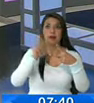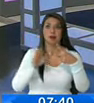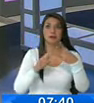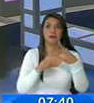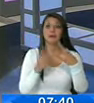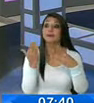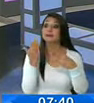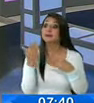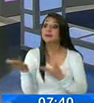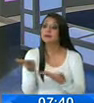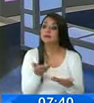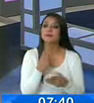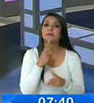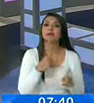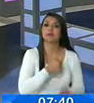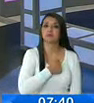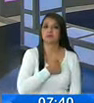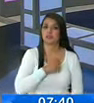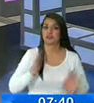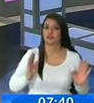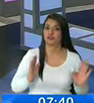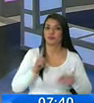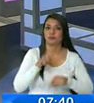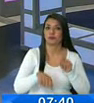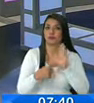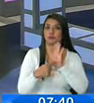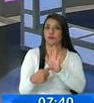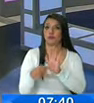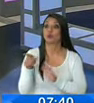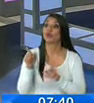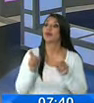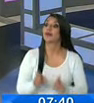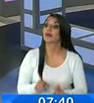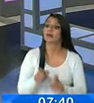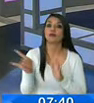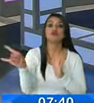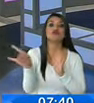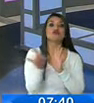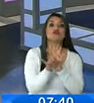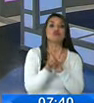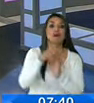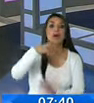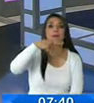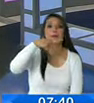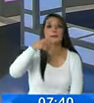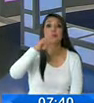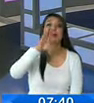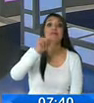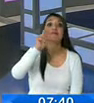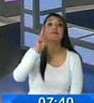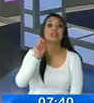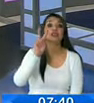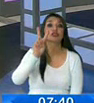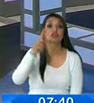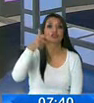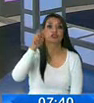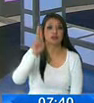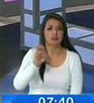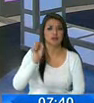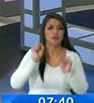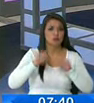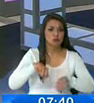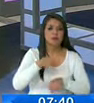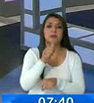ver. Mira, pero esto es mío, no te lo voy a mostrar. Tú debes tenerlo y tienes que bajarlo. Blin 2 Chat es la mejor manera de tener